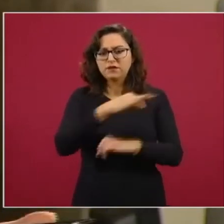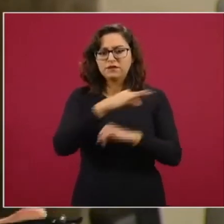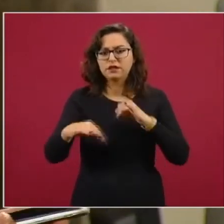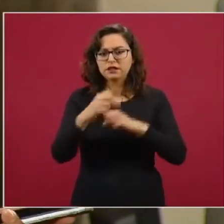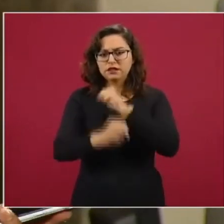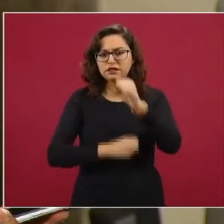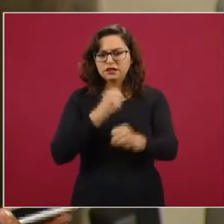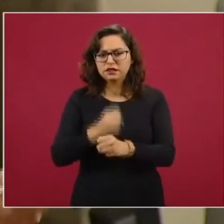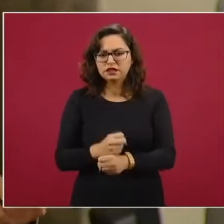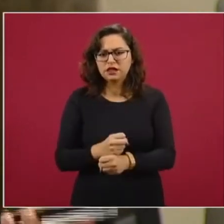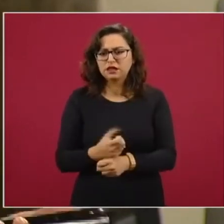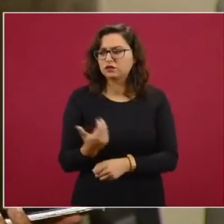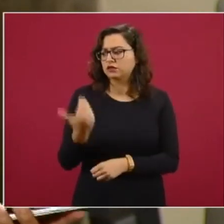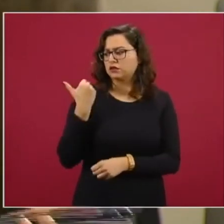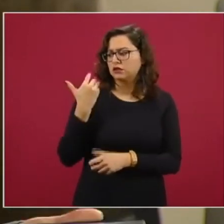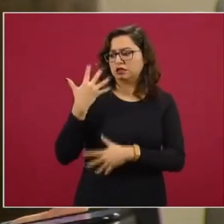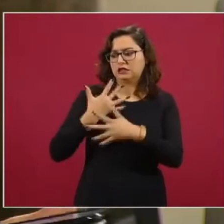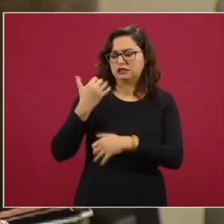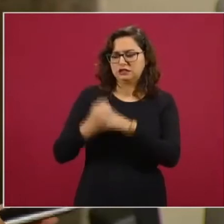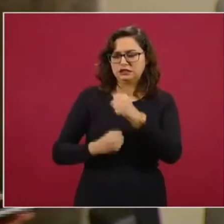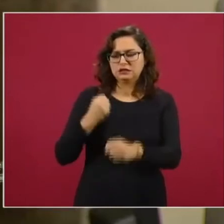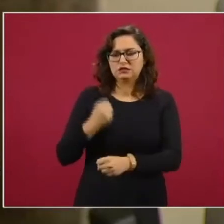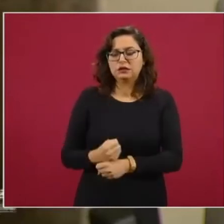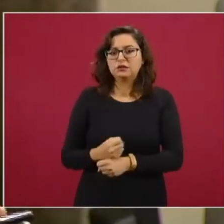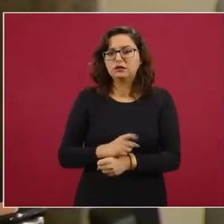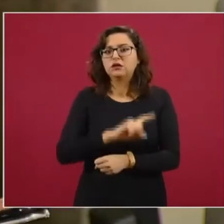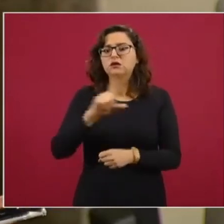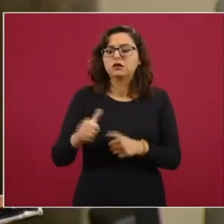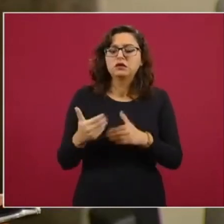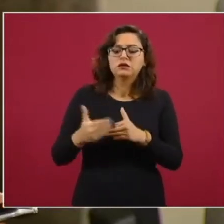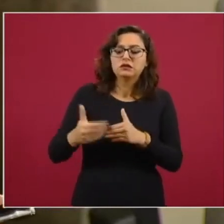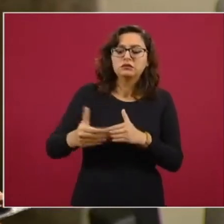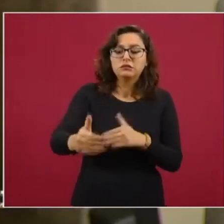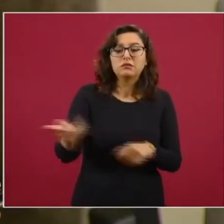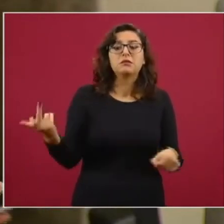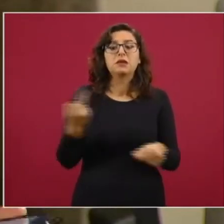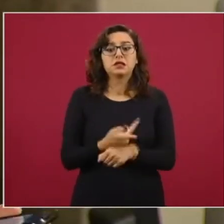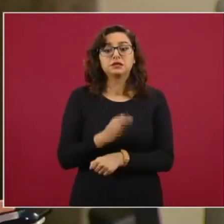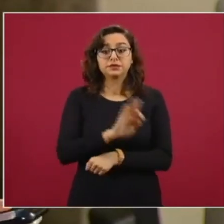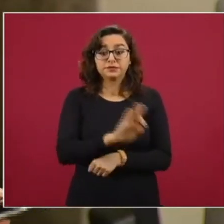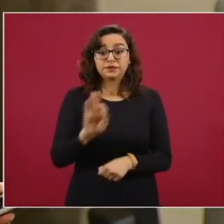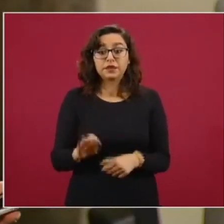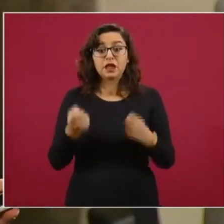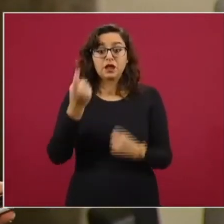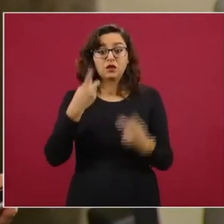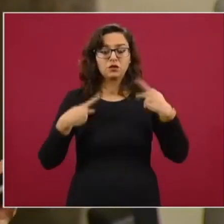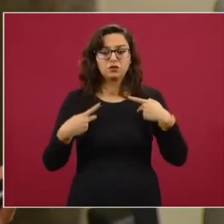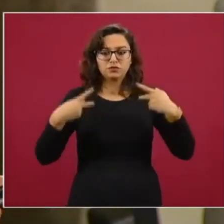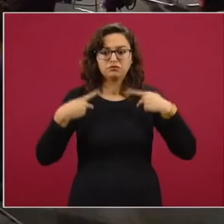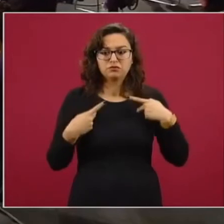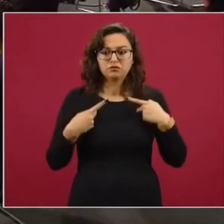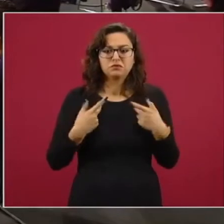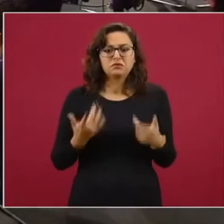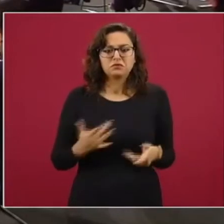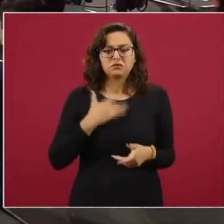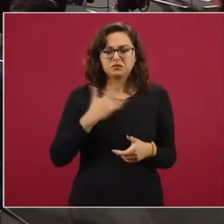pues fue lo del 15 de septiembre. Si pudiera tener que ver, pues precisamente para los expertos en este asunto de que haya gente que, pues se congregó,